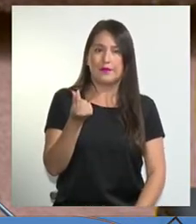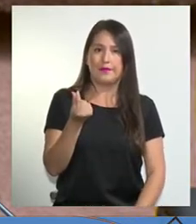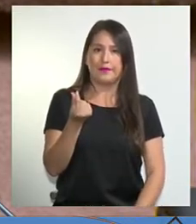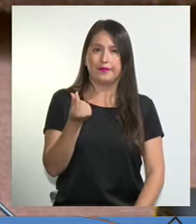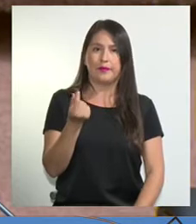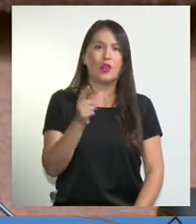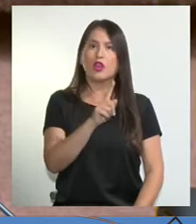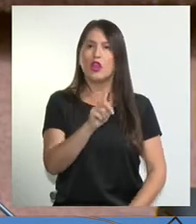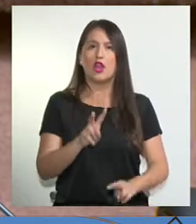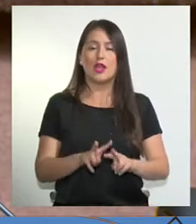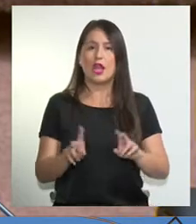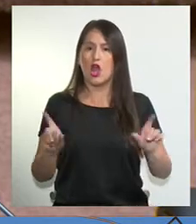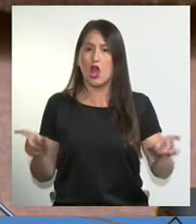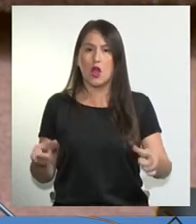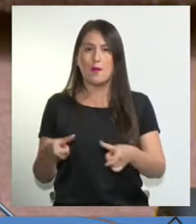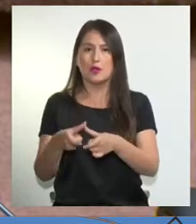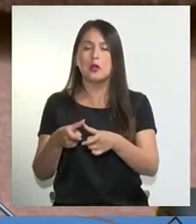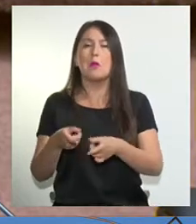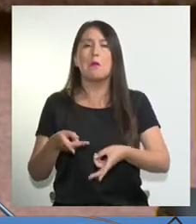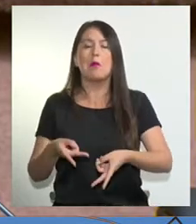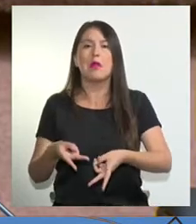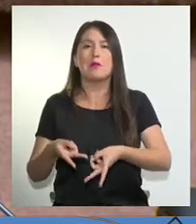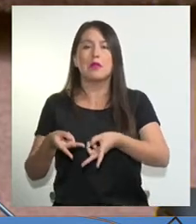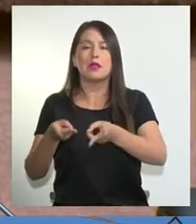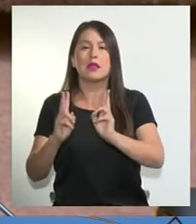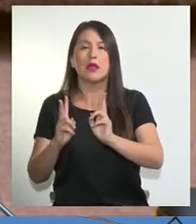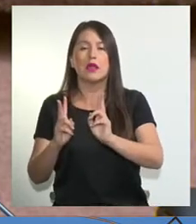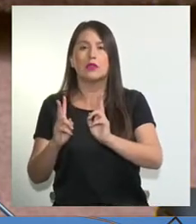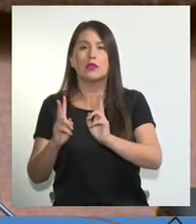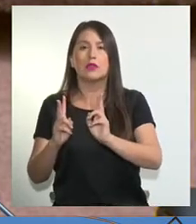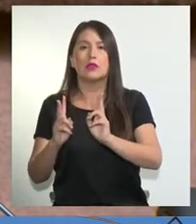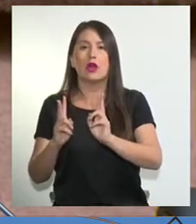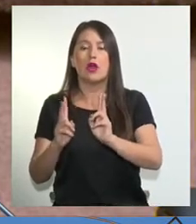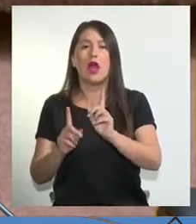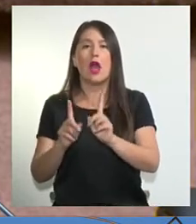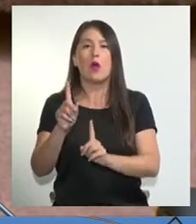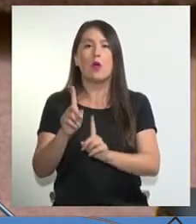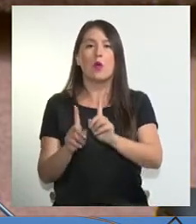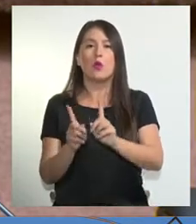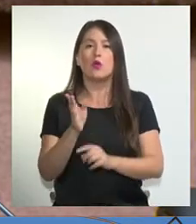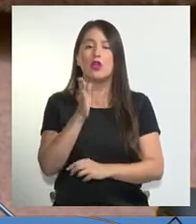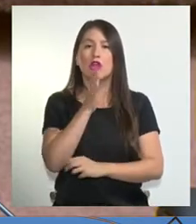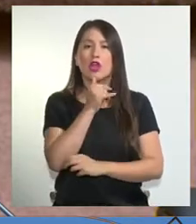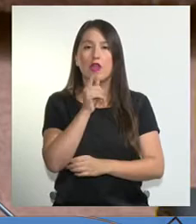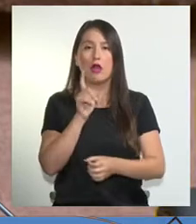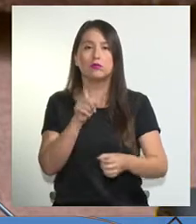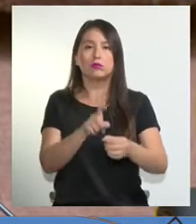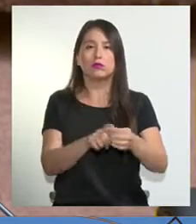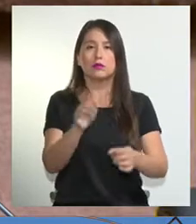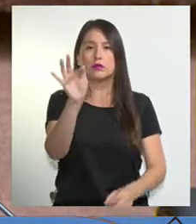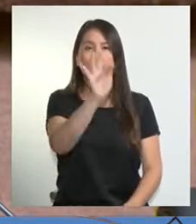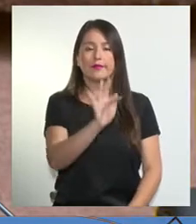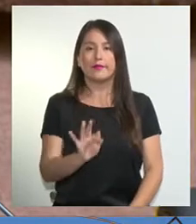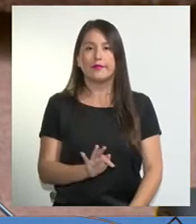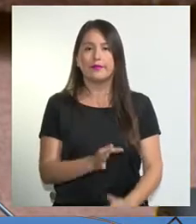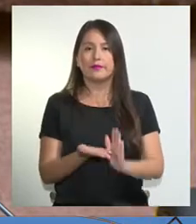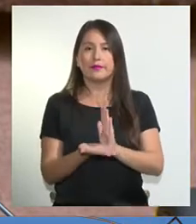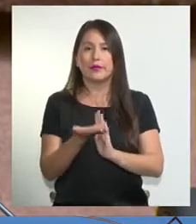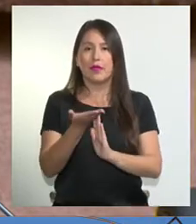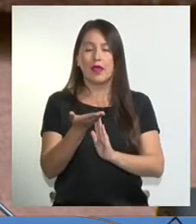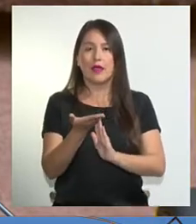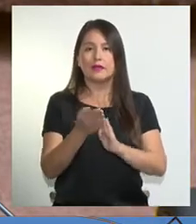la comisión, que es permitiendo en aquellos que no tienen codificación de FONASA unas alzas hasta el